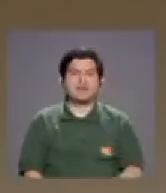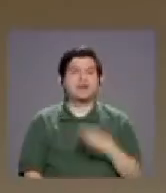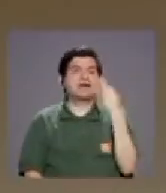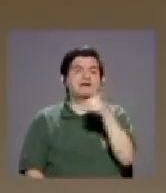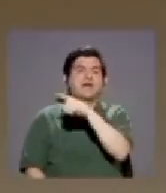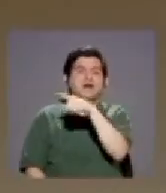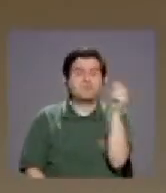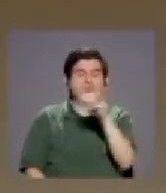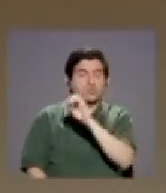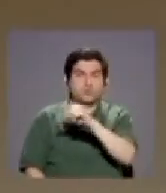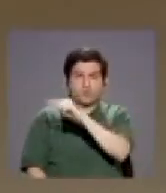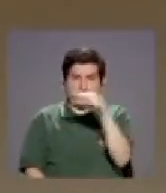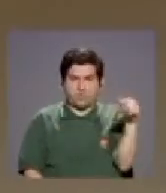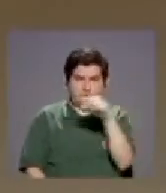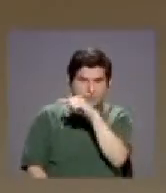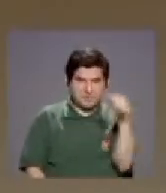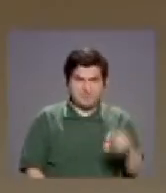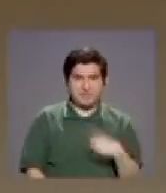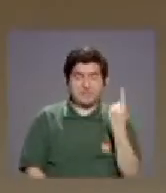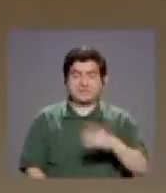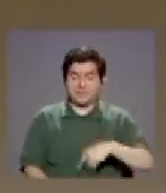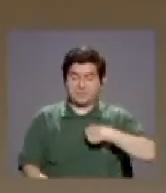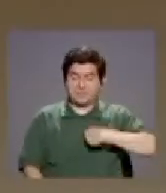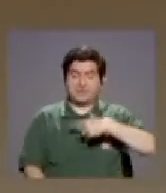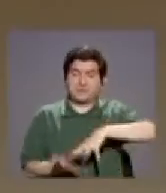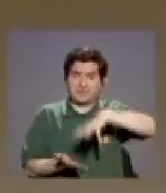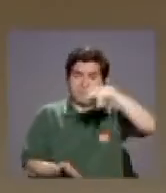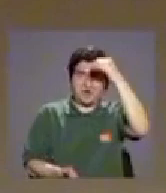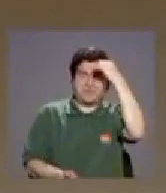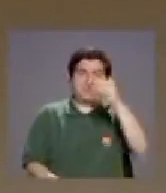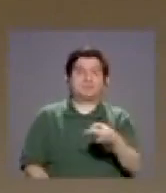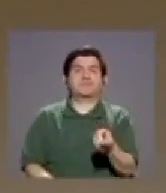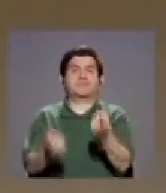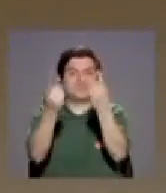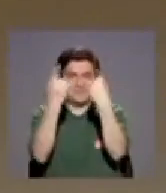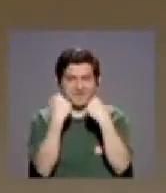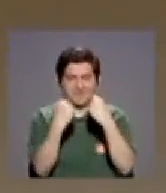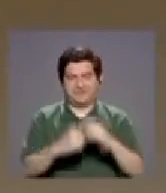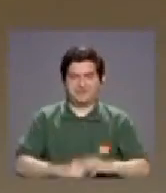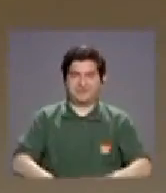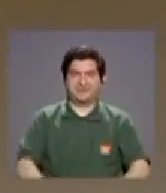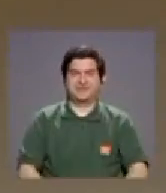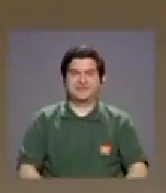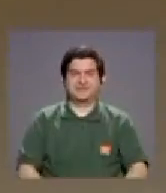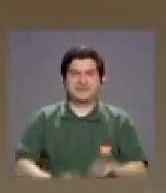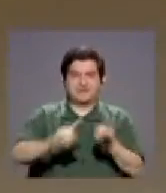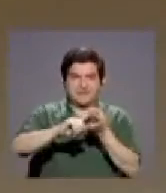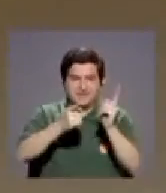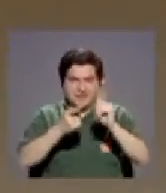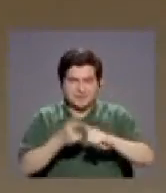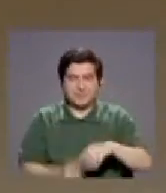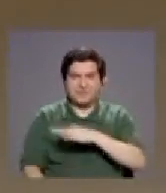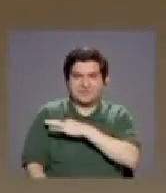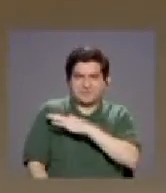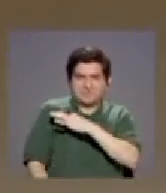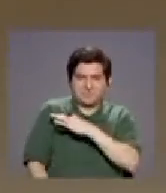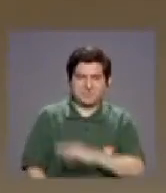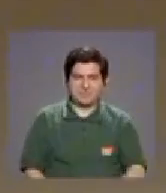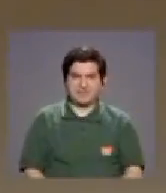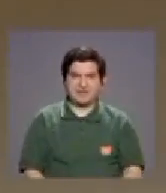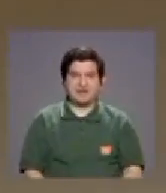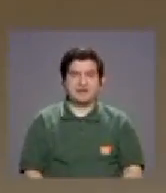meses o semanas, doctora, porque siempre aprendo mucho de tenerla con nosotros, y a las amigas y amigos los invitamos para que en